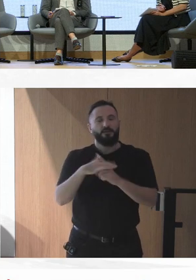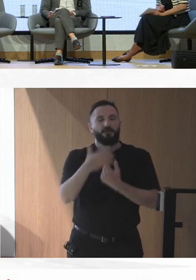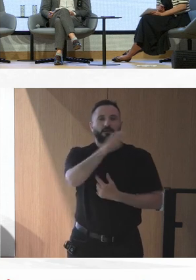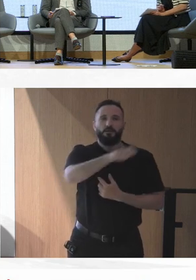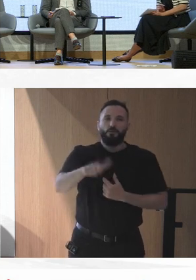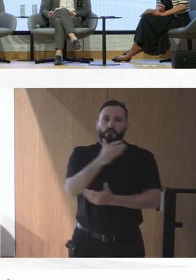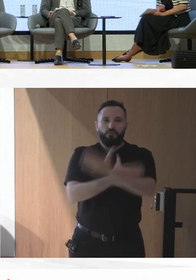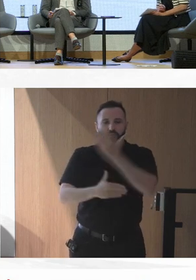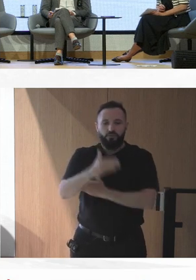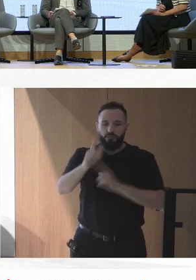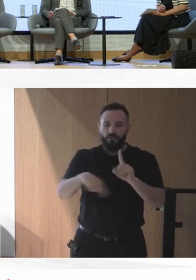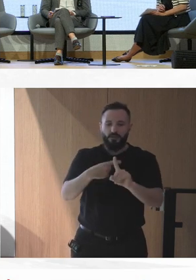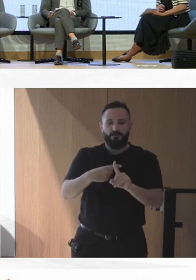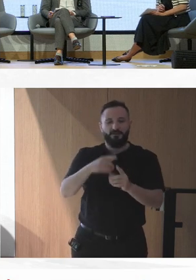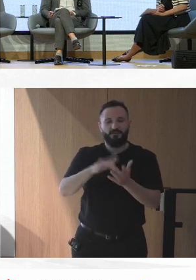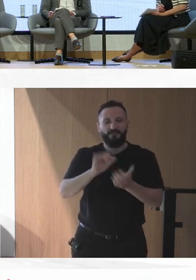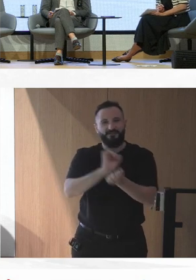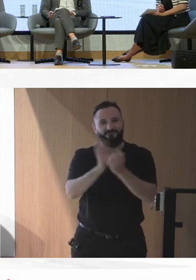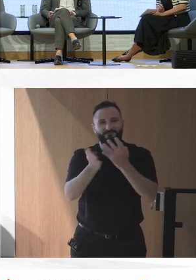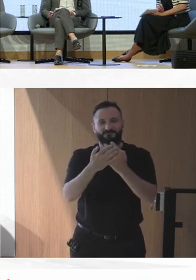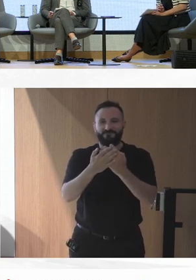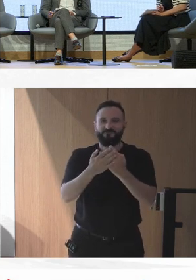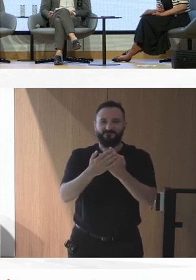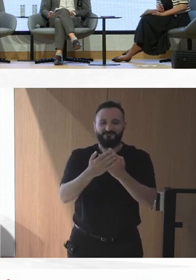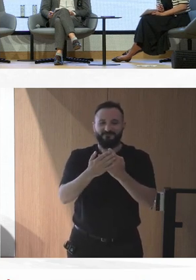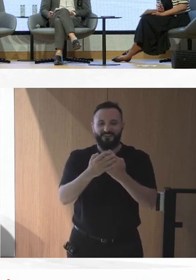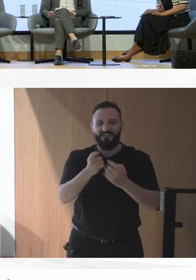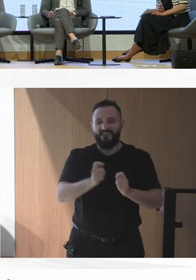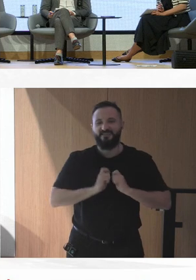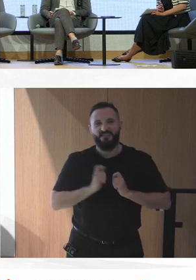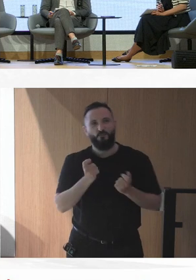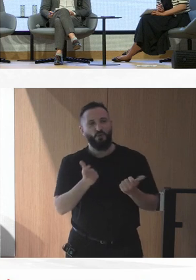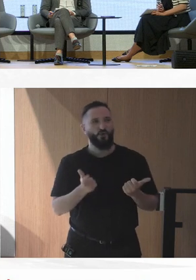las que además la prisión pues es un sitio, ¿no? Absolutamente